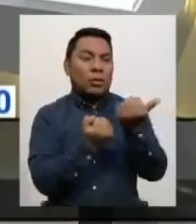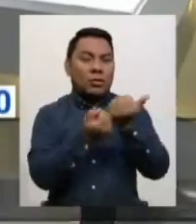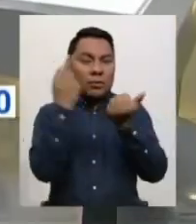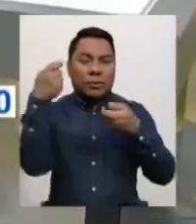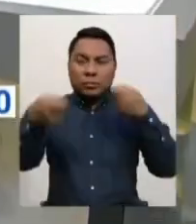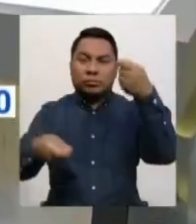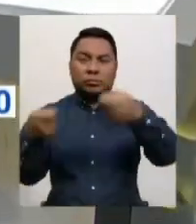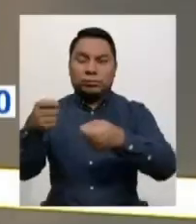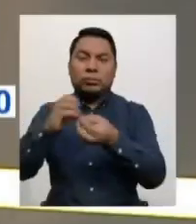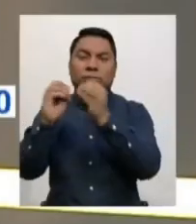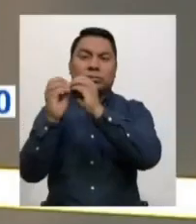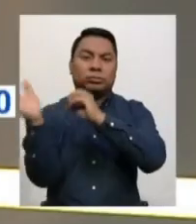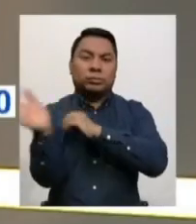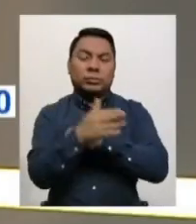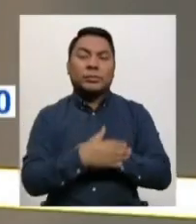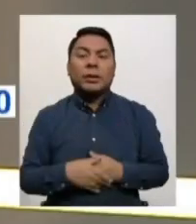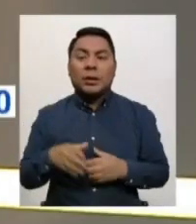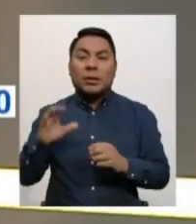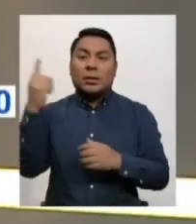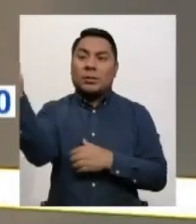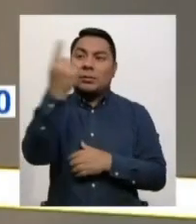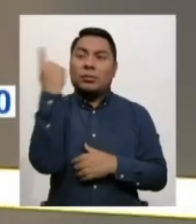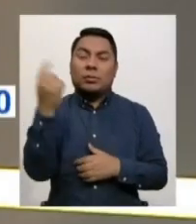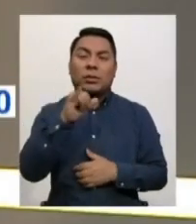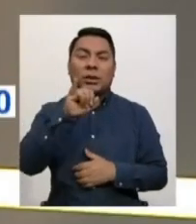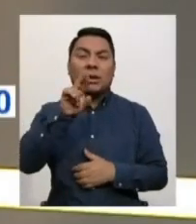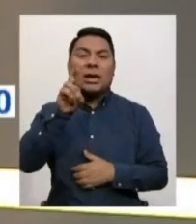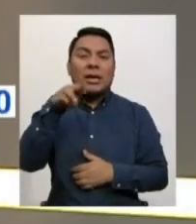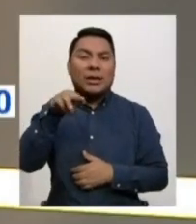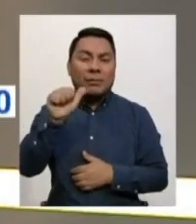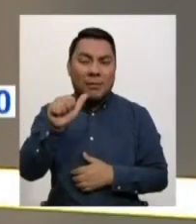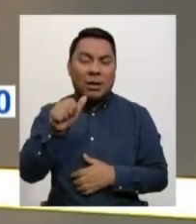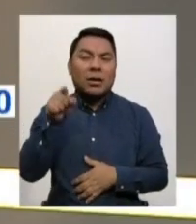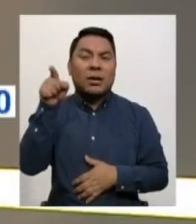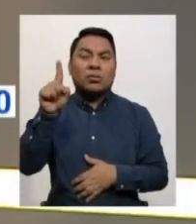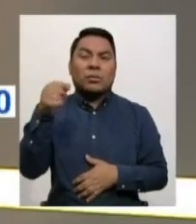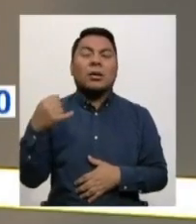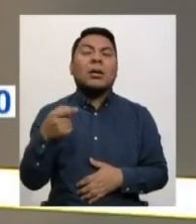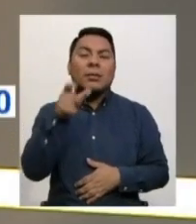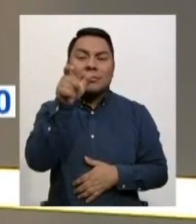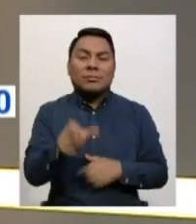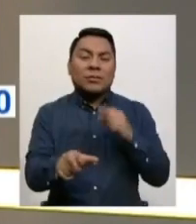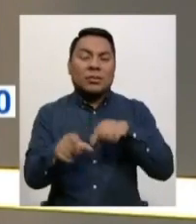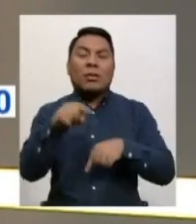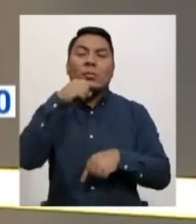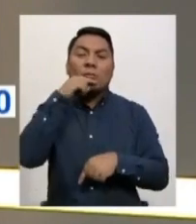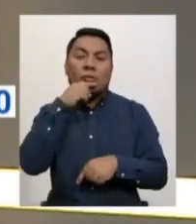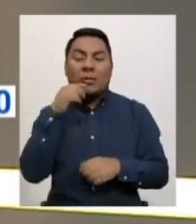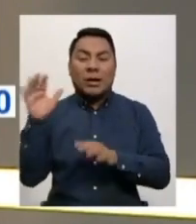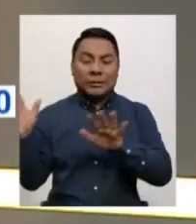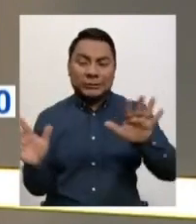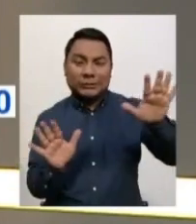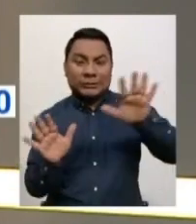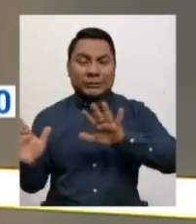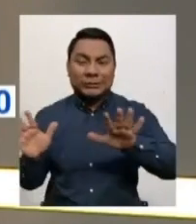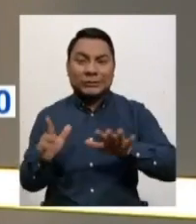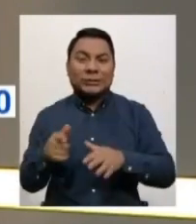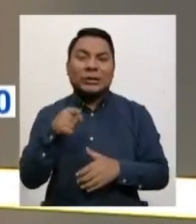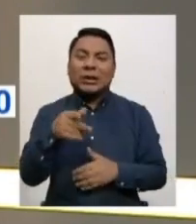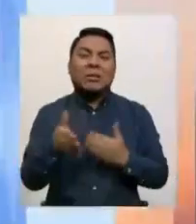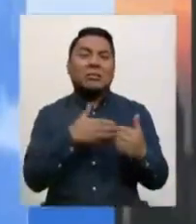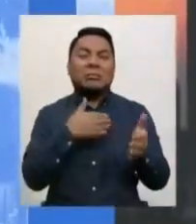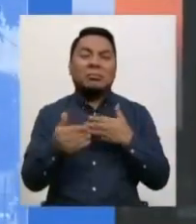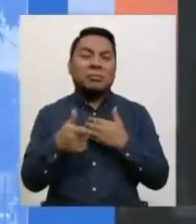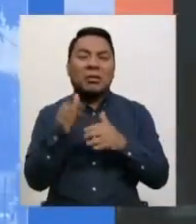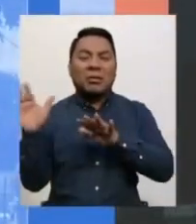locales. Claro. Irma apagó la vida de Sander Venecia, una joven promesa del surf que, pese al peligro, desafió a